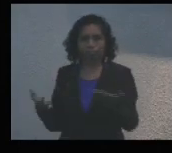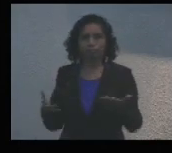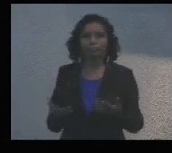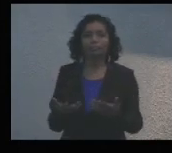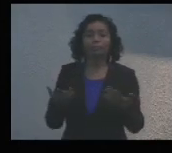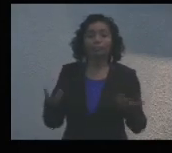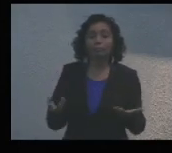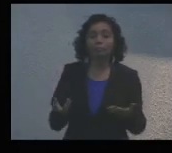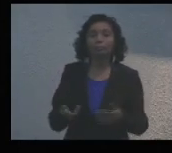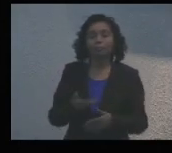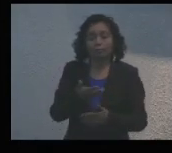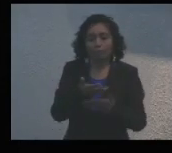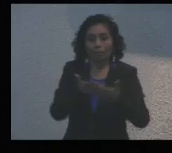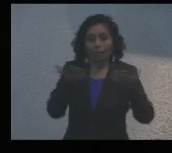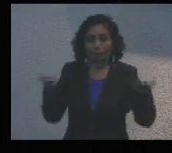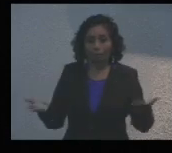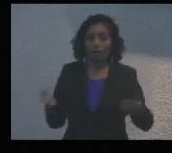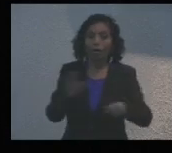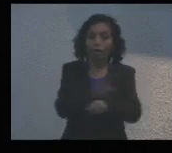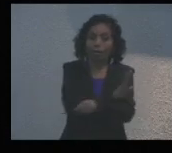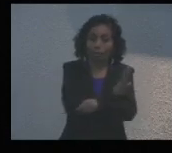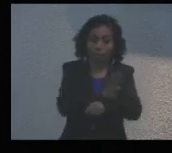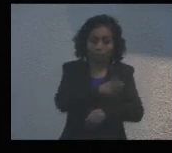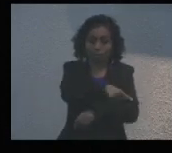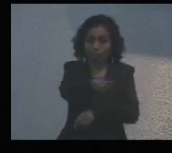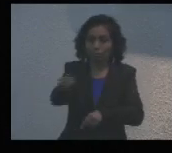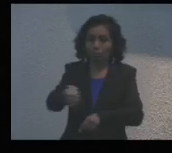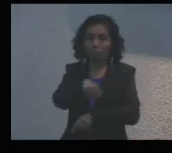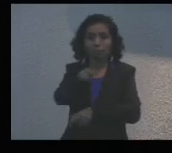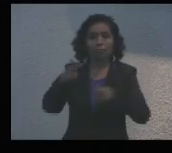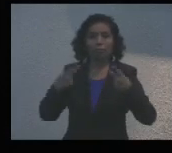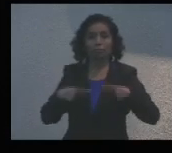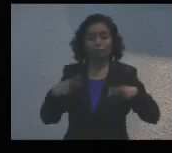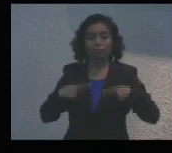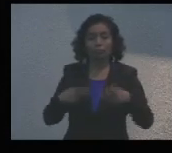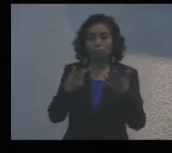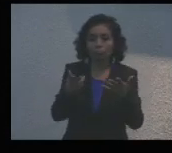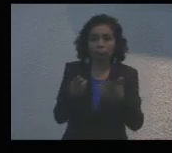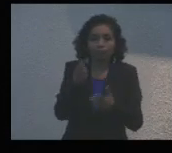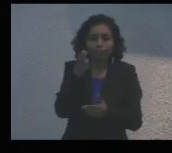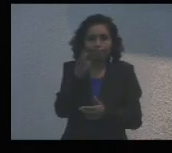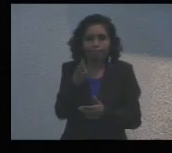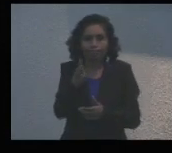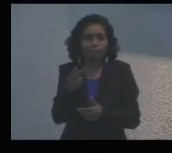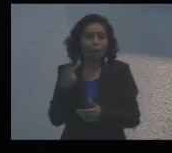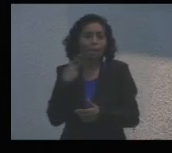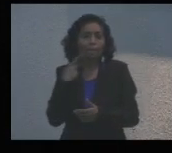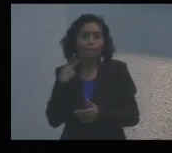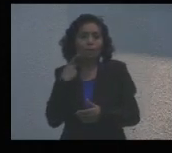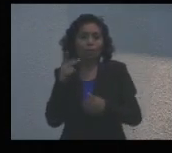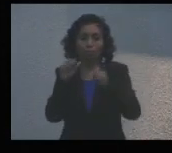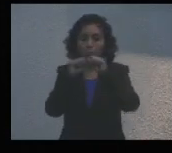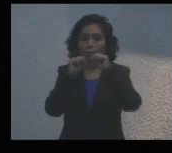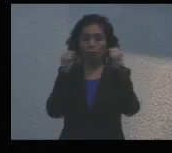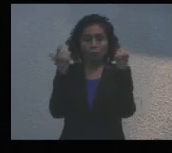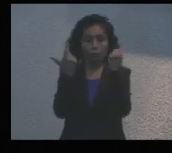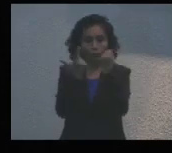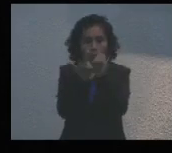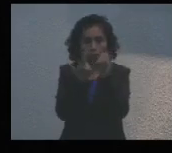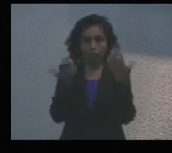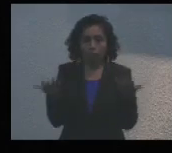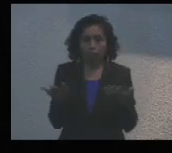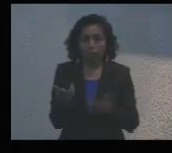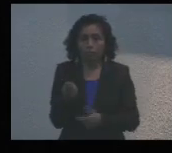a la otra vertiente, el bienestar de las personas es el faro que guía a la política social estratégica,